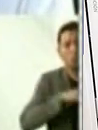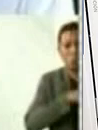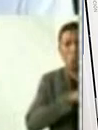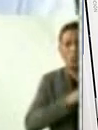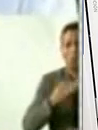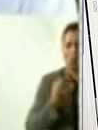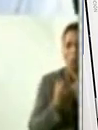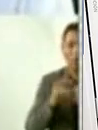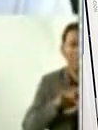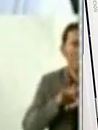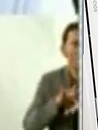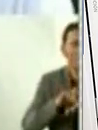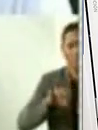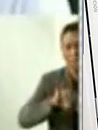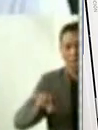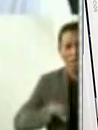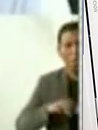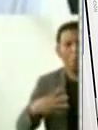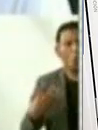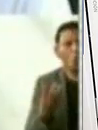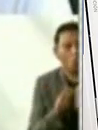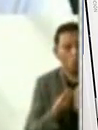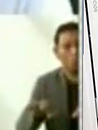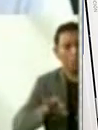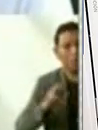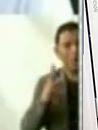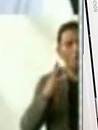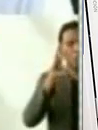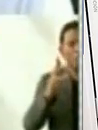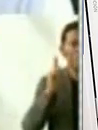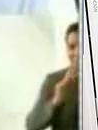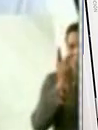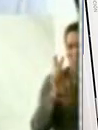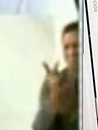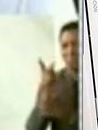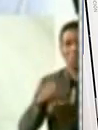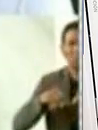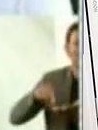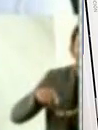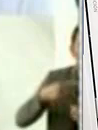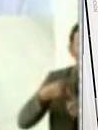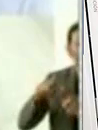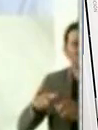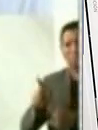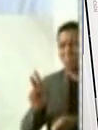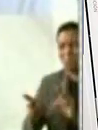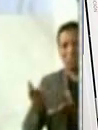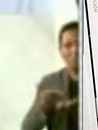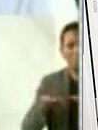un secretario de Estado y ahora miembro del gabinete encargado de cambio climático,